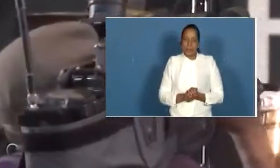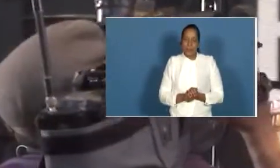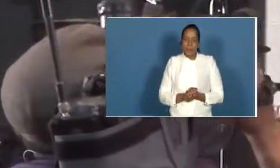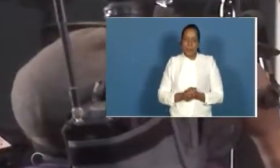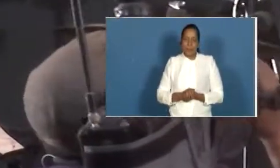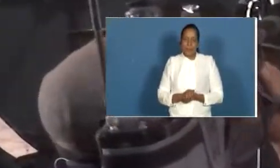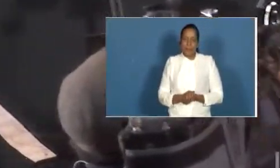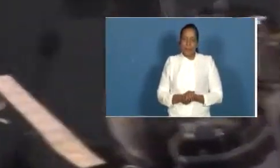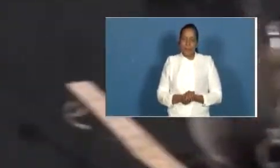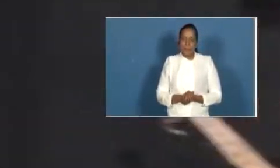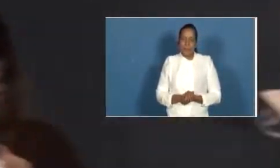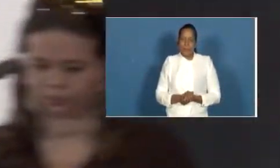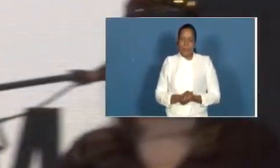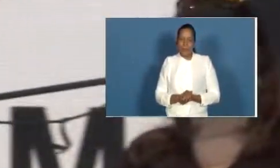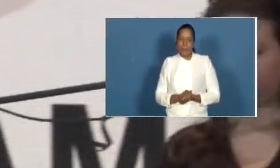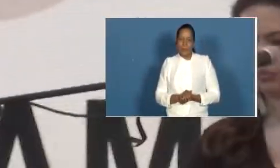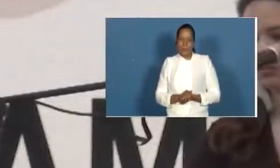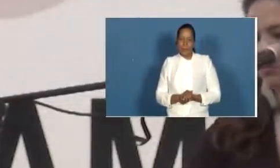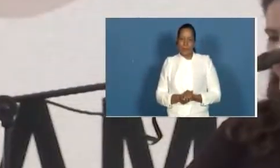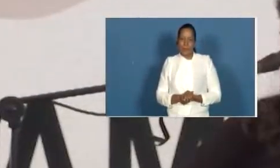maestro.